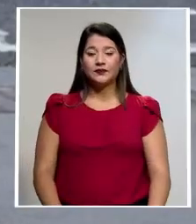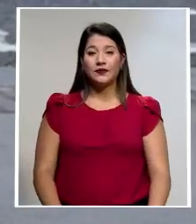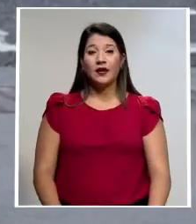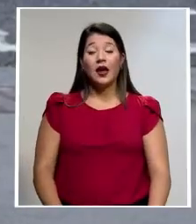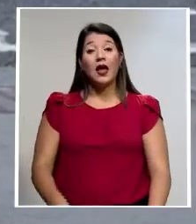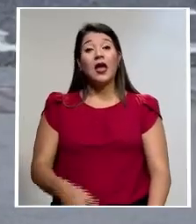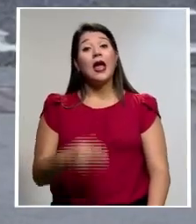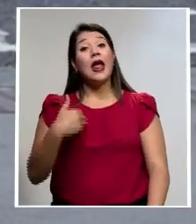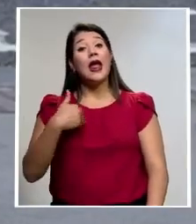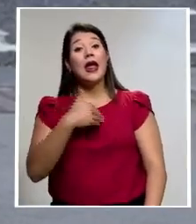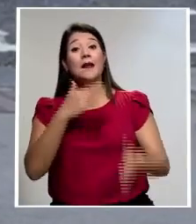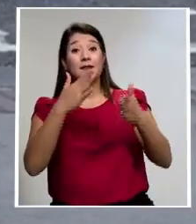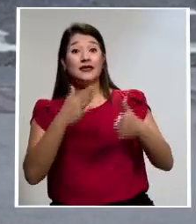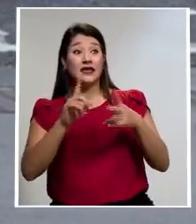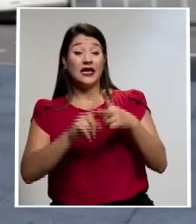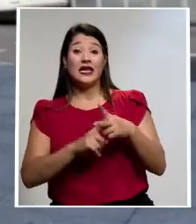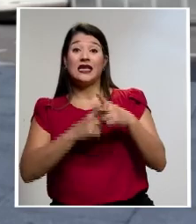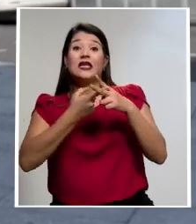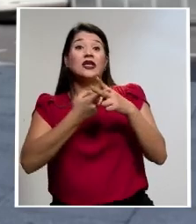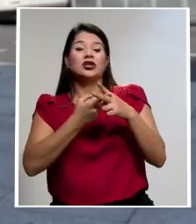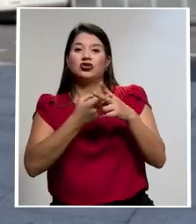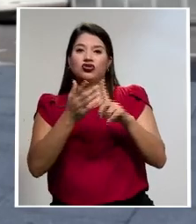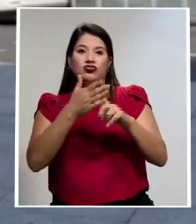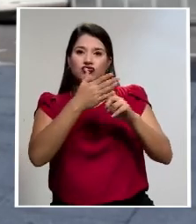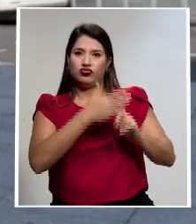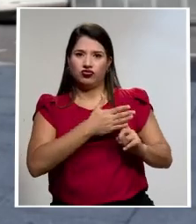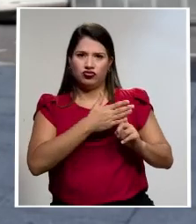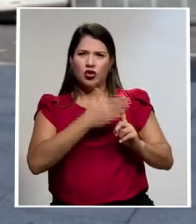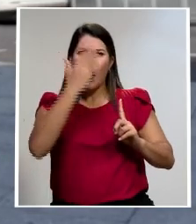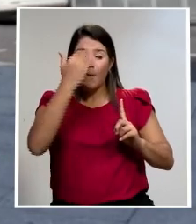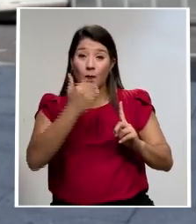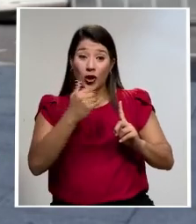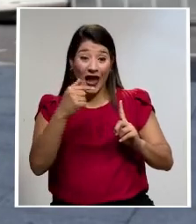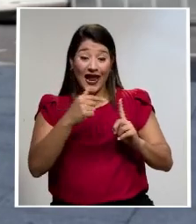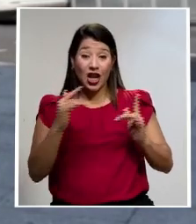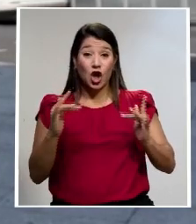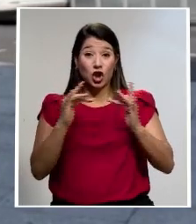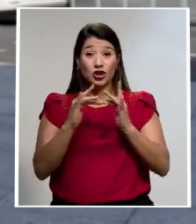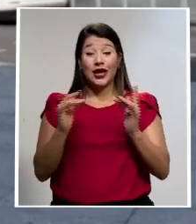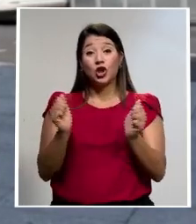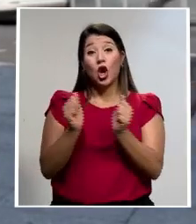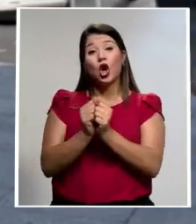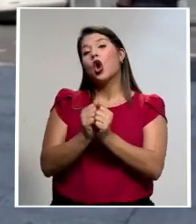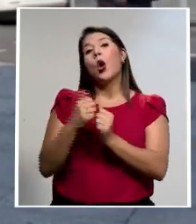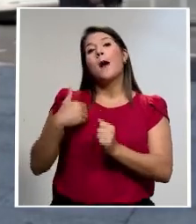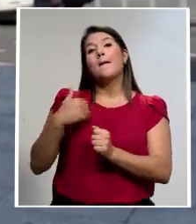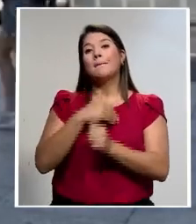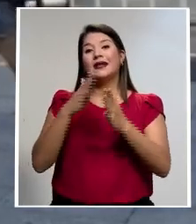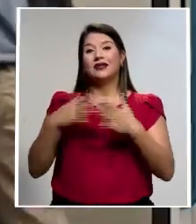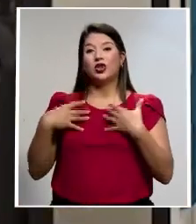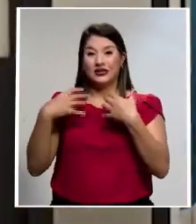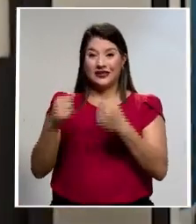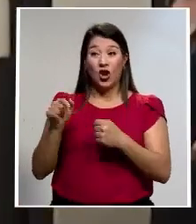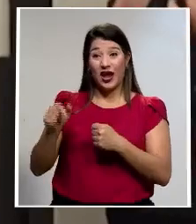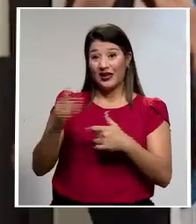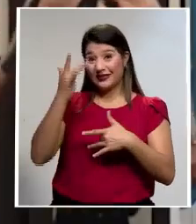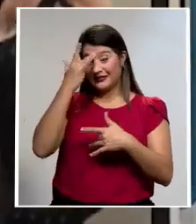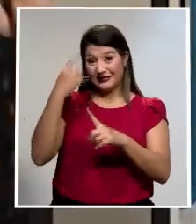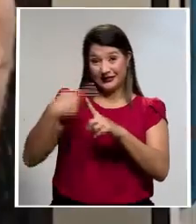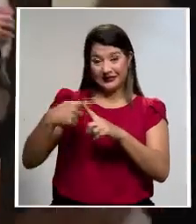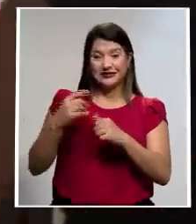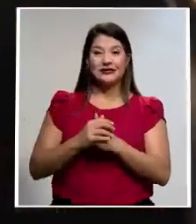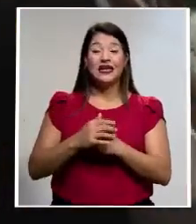mandatario inició esta nueva etapa aislado, tras haber estado en contacto con su ministro de Sanidad, que dio positivo al virus. Reino Unido